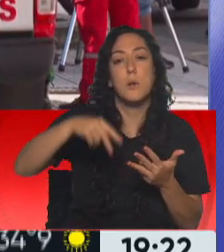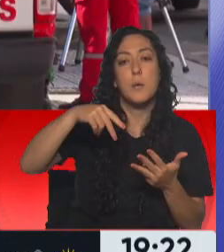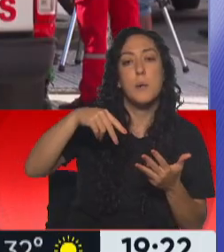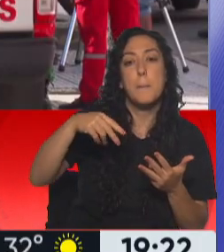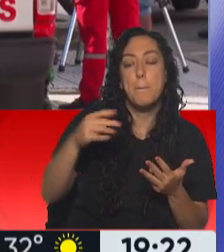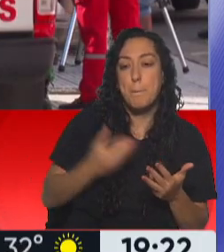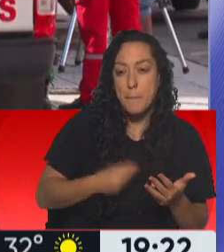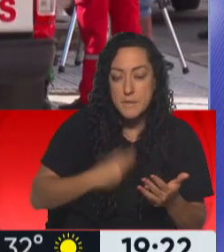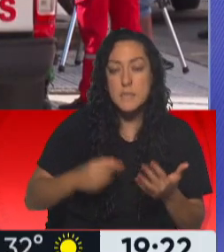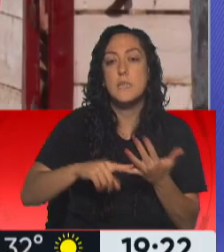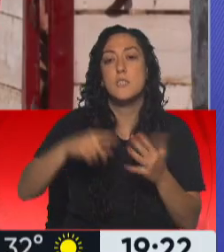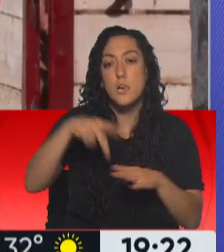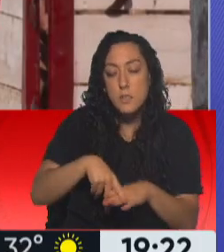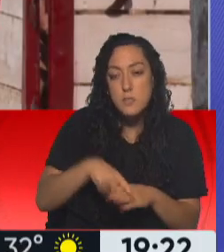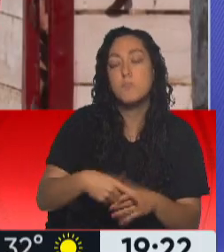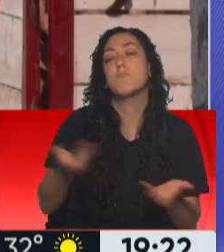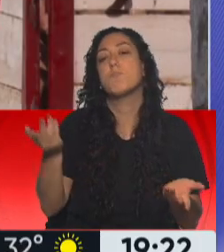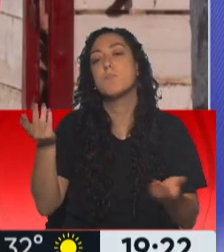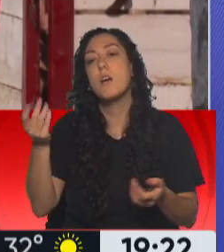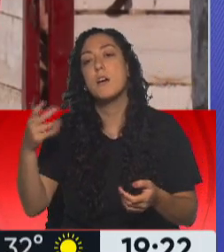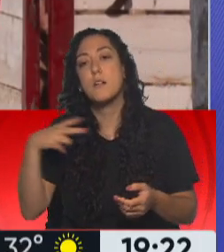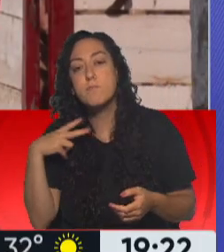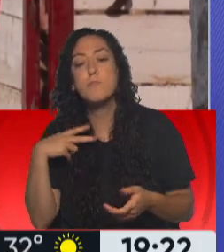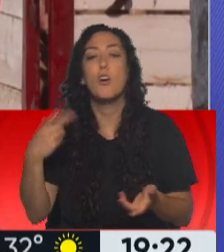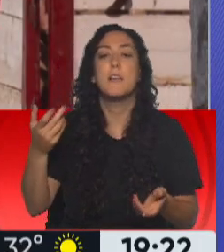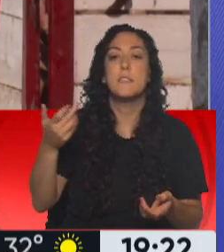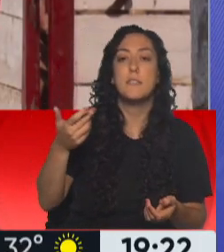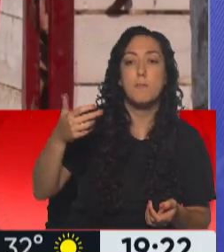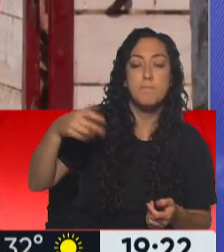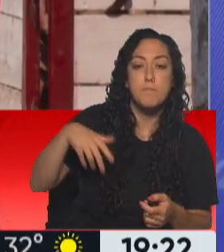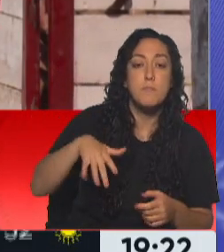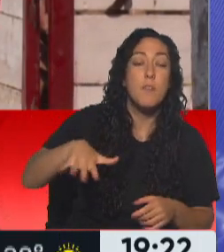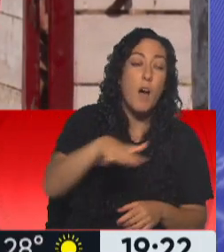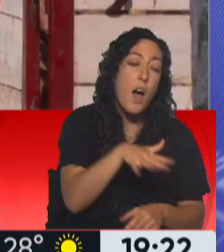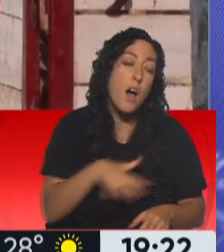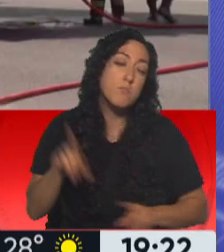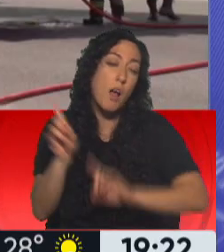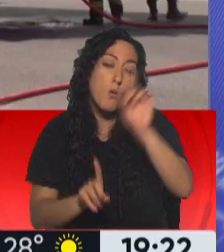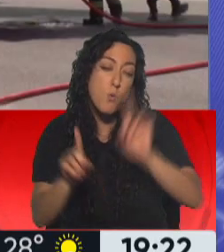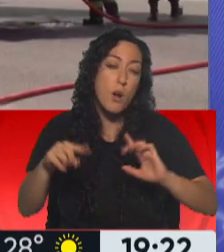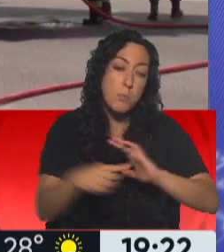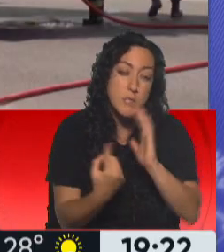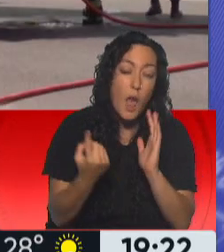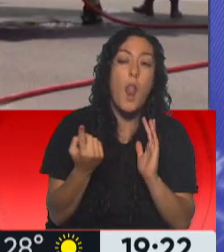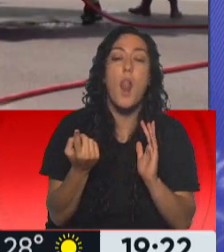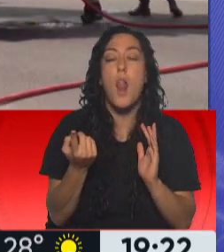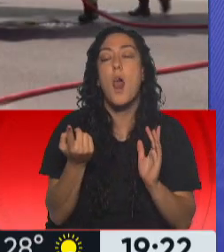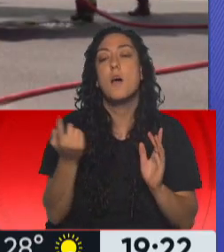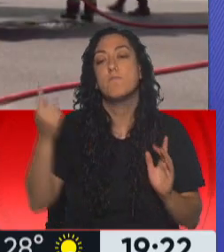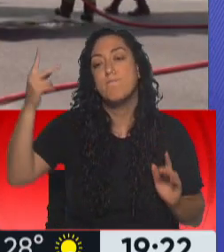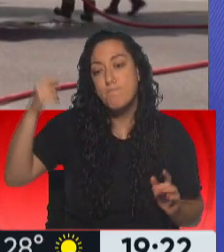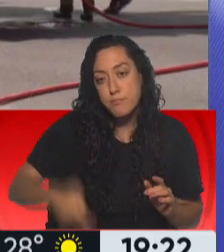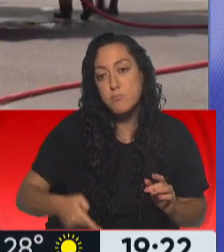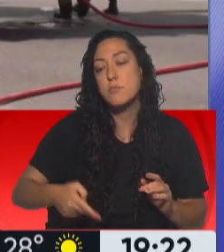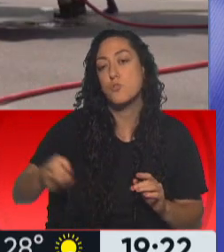Parque Patricios, Recoleta, Retiro y San Nicolás son algunos de los barrios de la capital federal que